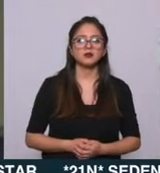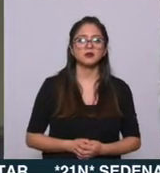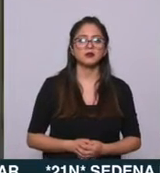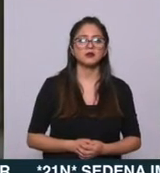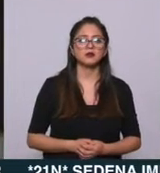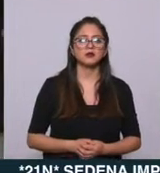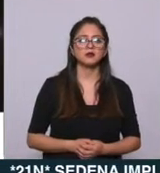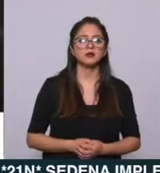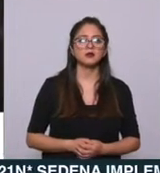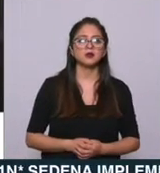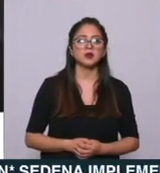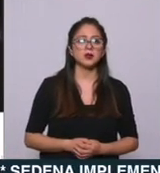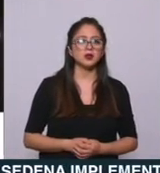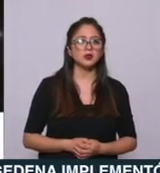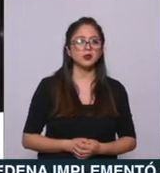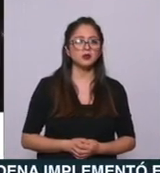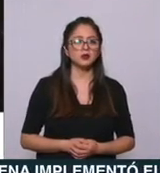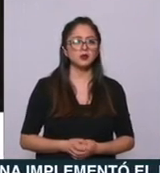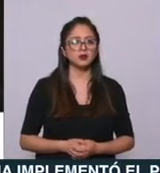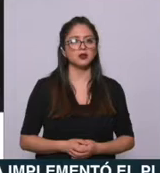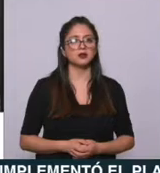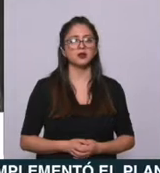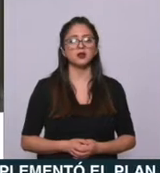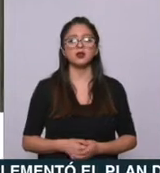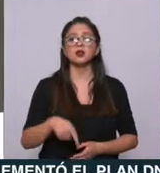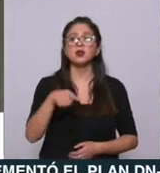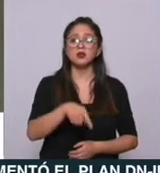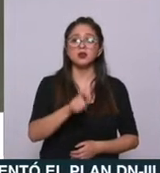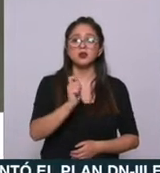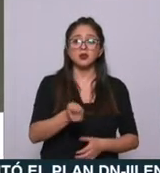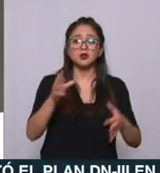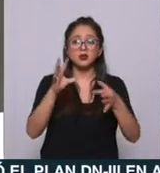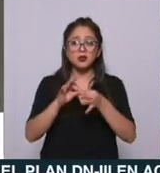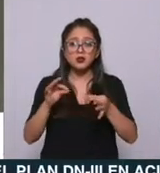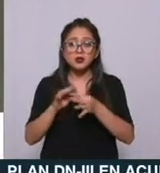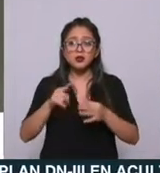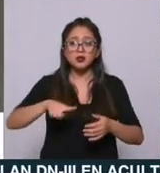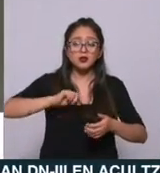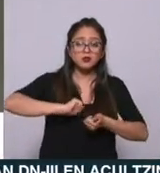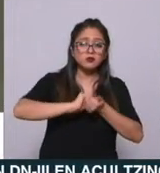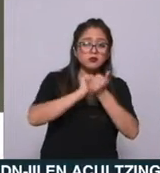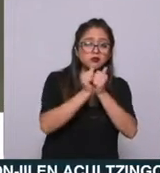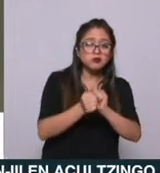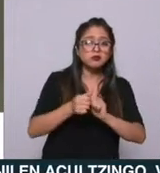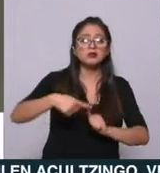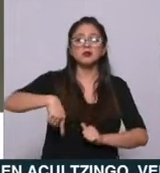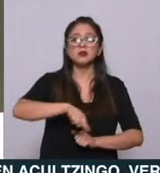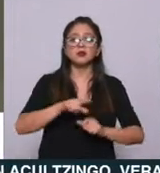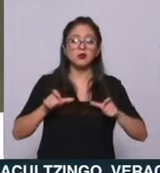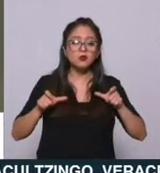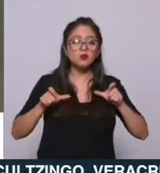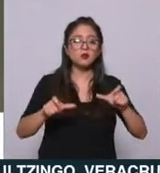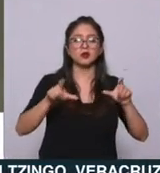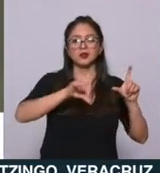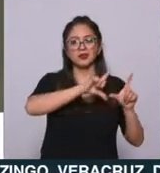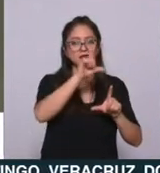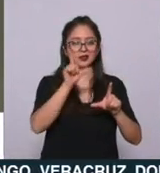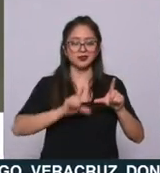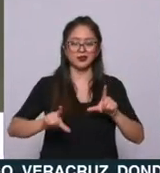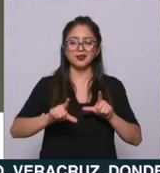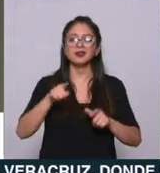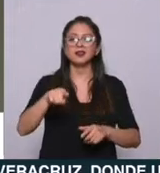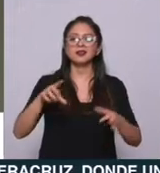Nosotros hemos informado al gobierno de Estados Unidos que se formó en México la Guardia Nacional, se tuvo aprobación constitucional y